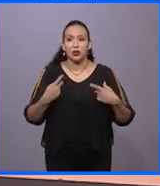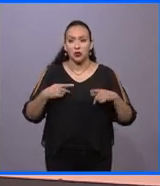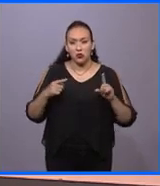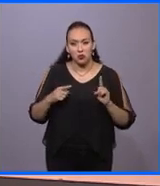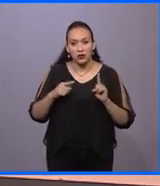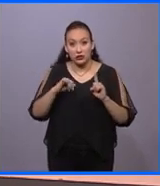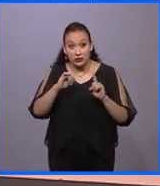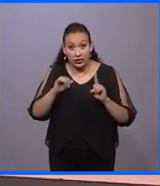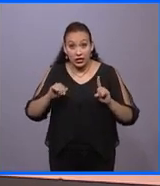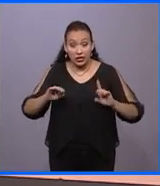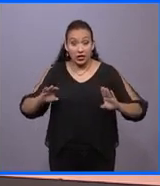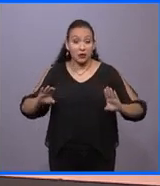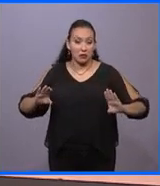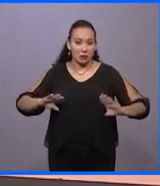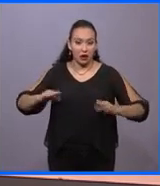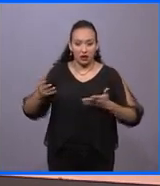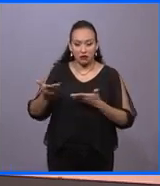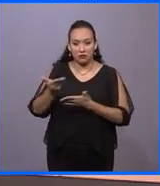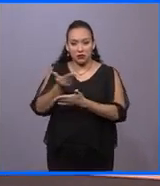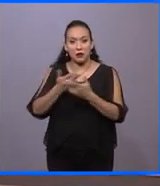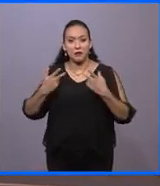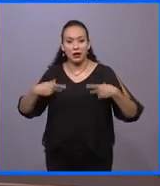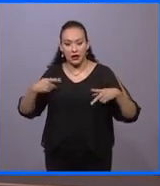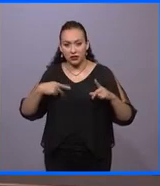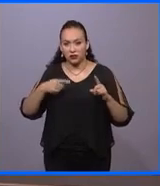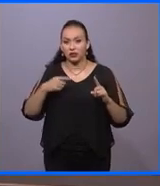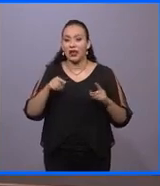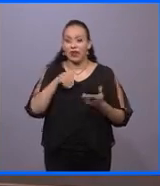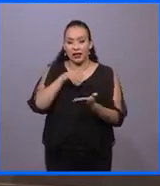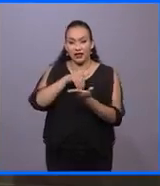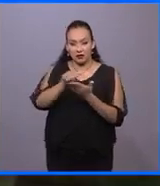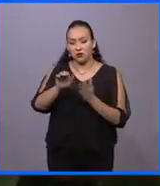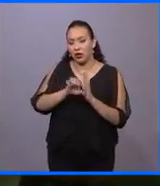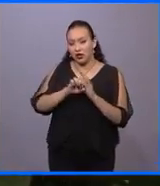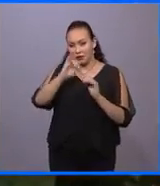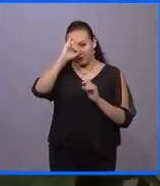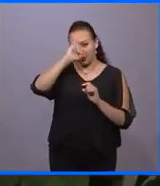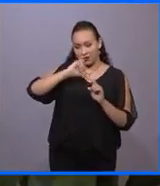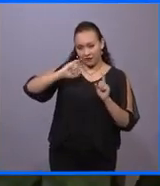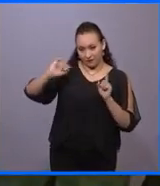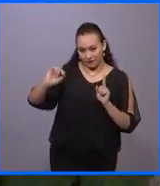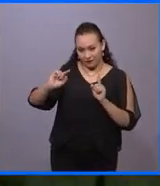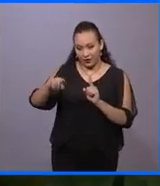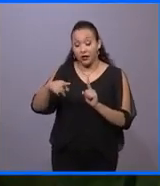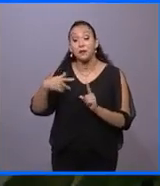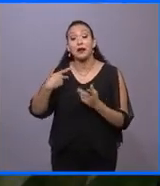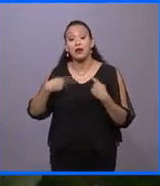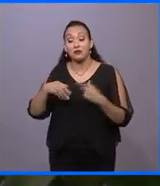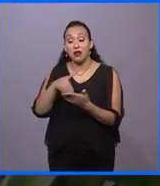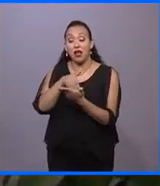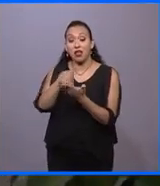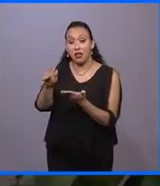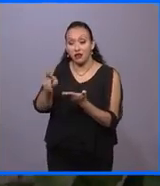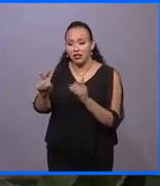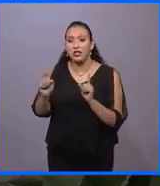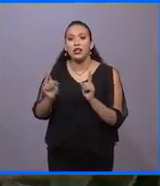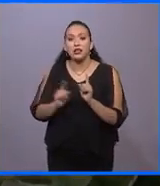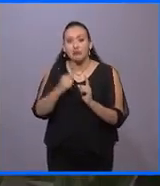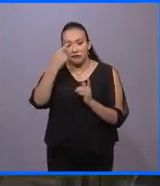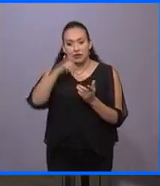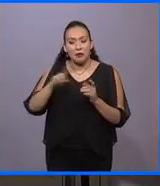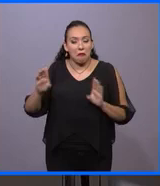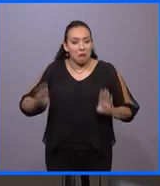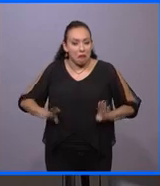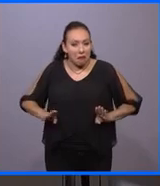relación afectiva con la persona a quien atribuyó el despido, la autoridad responsable debe juzgar este asunto